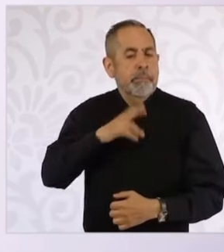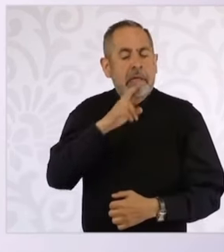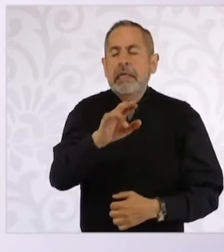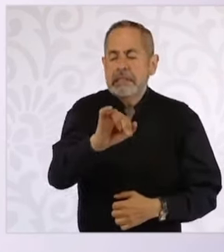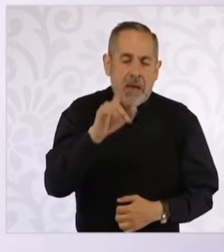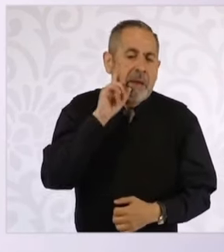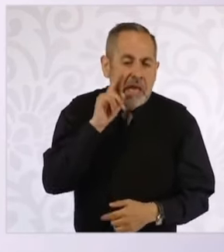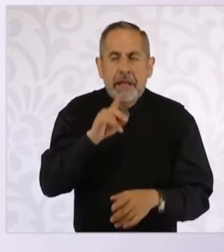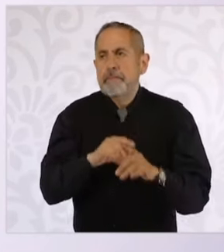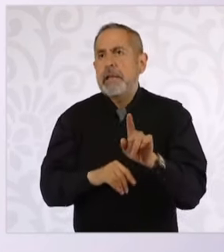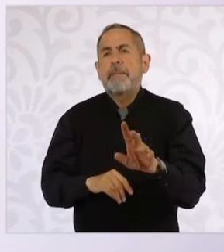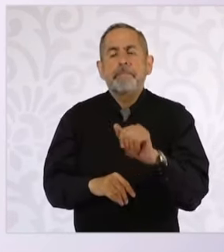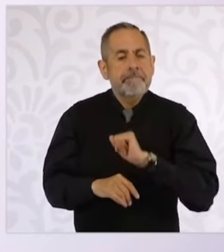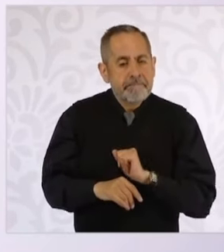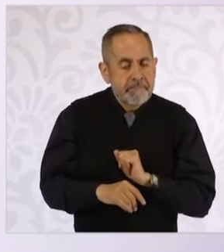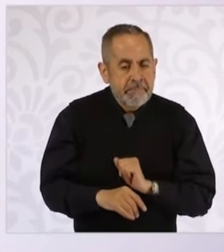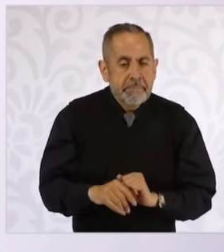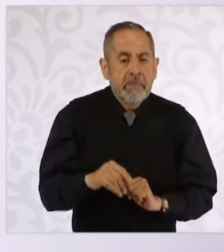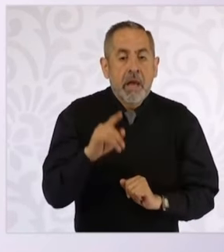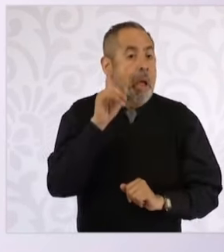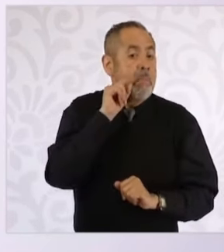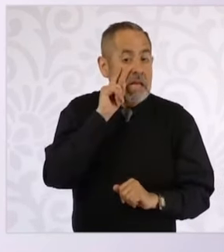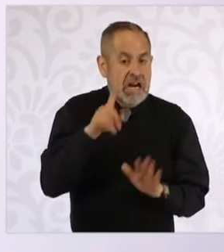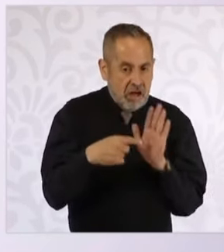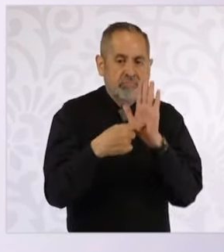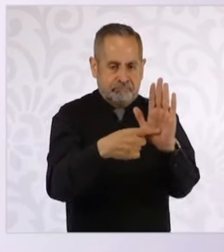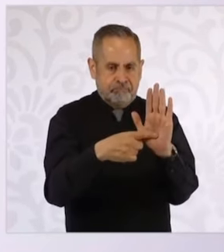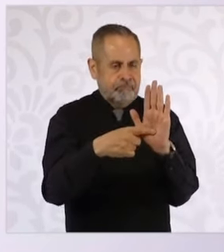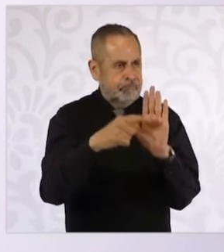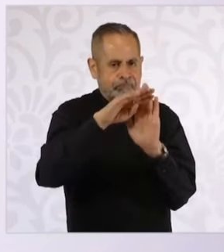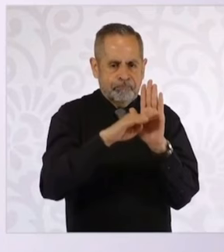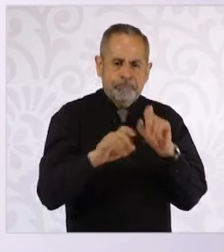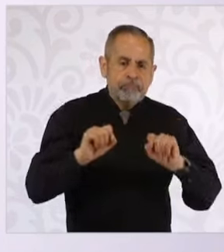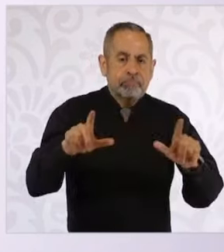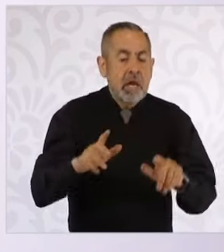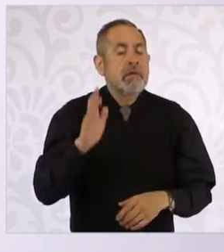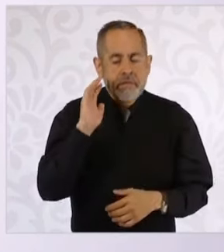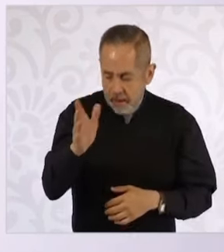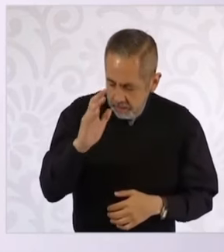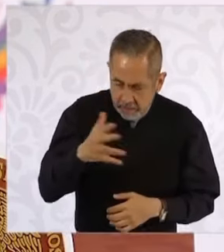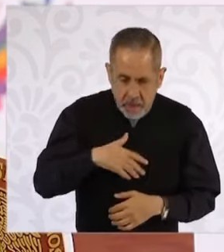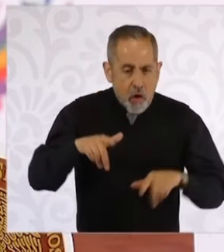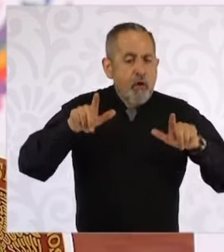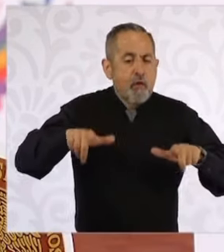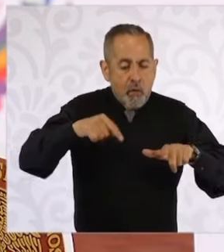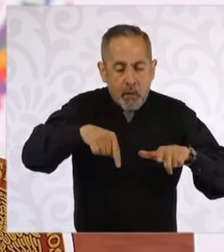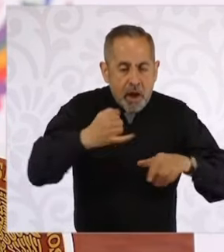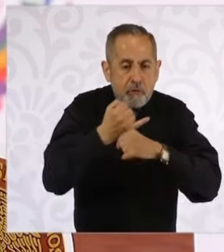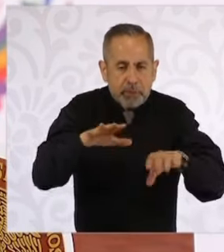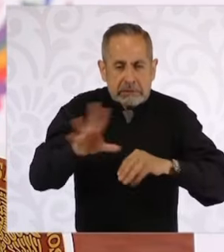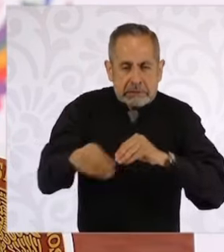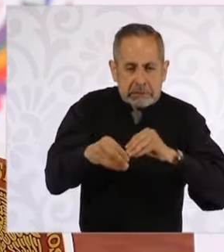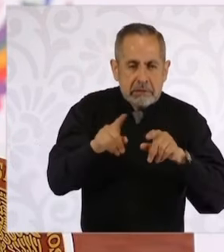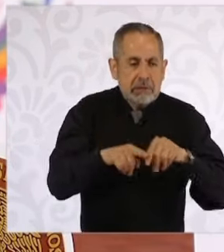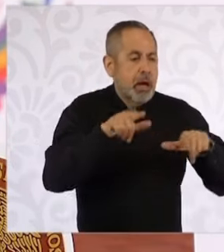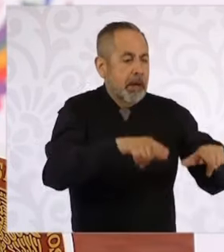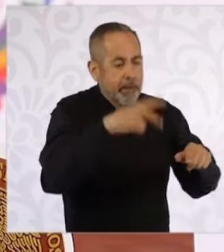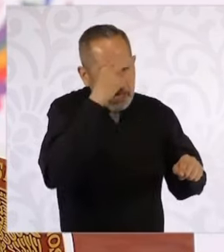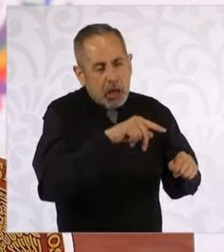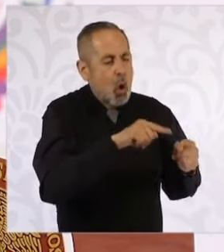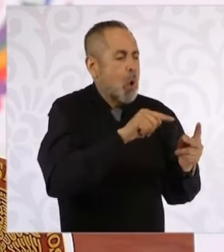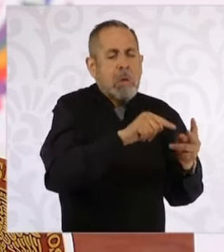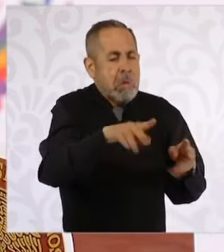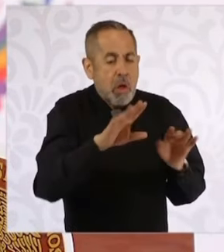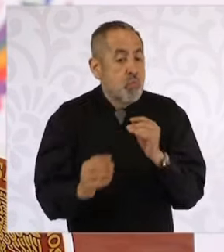plantea una de de las cosas que vamos a presentar es que desarrollamos una plataforma de información adicional a plataforma México